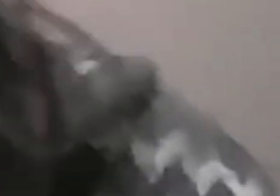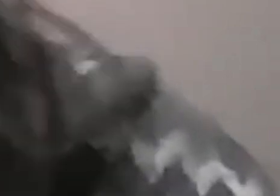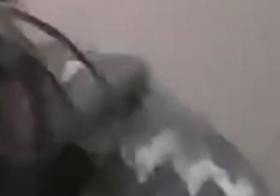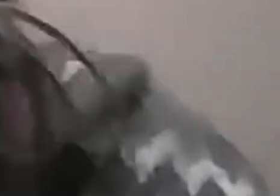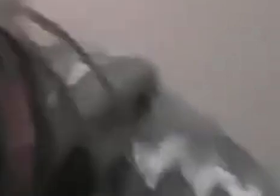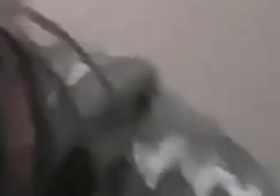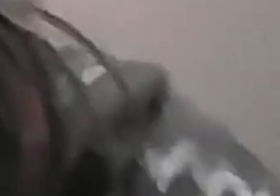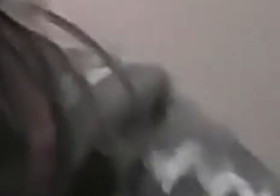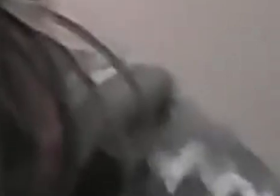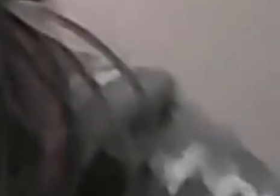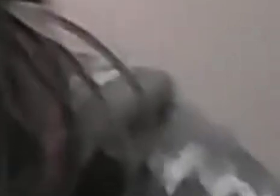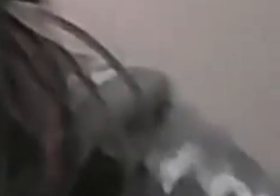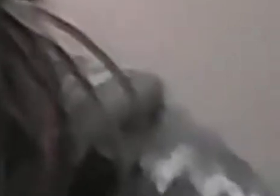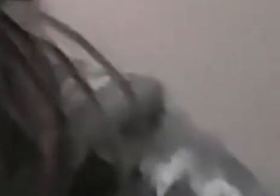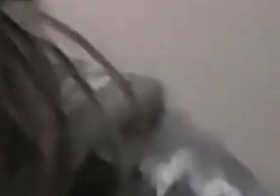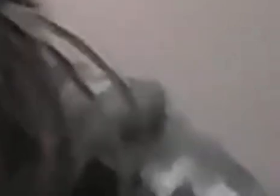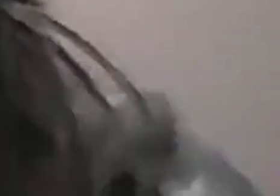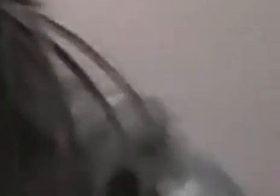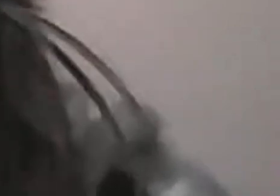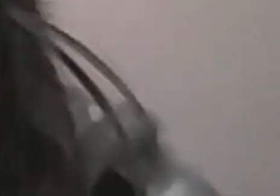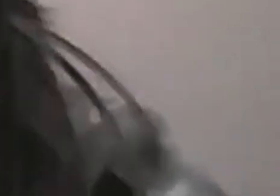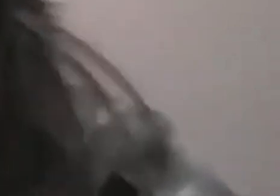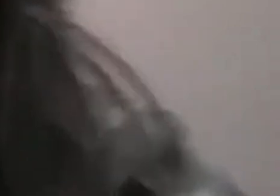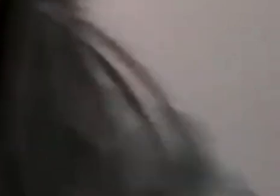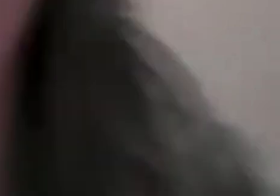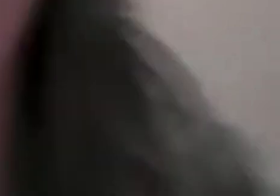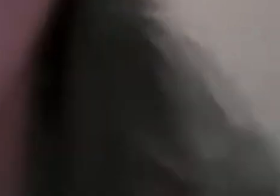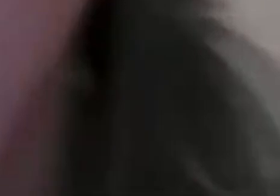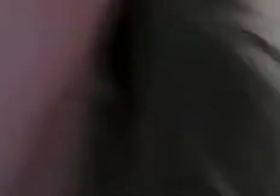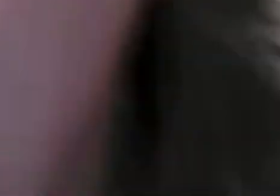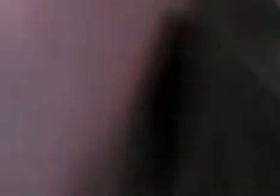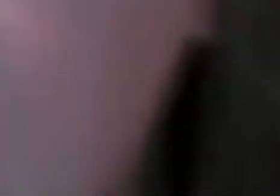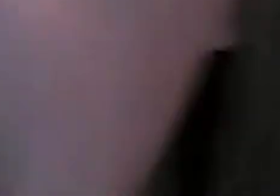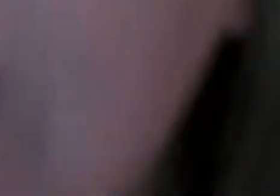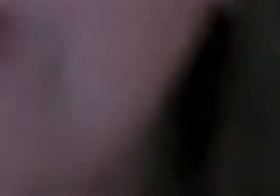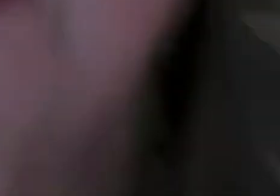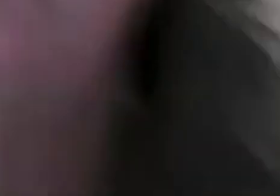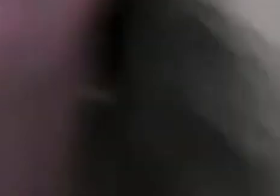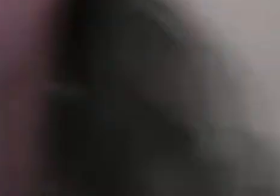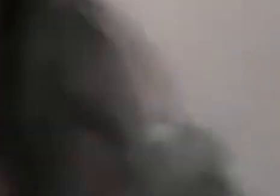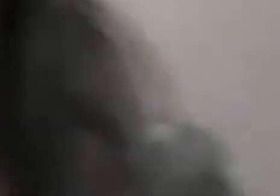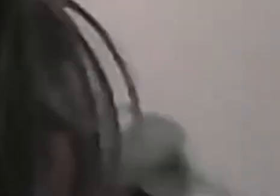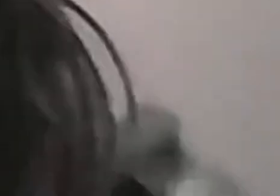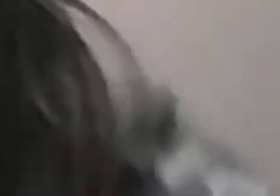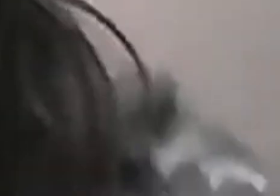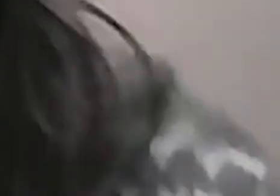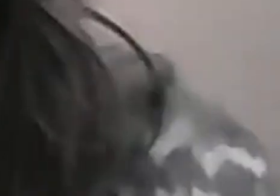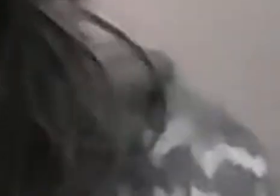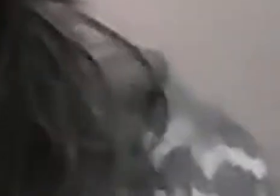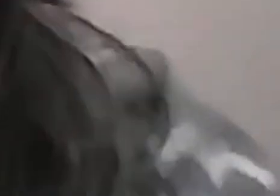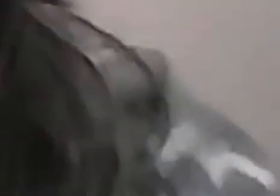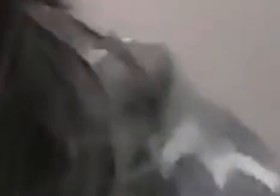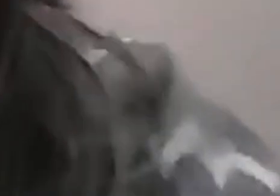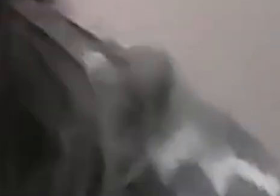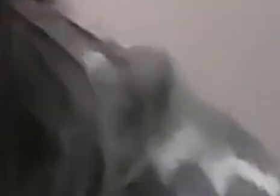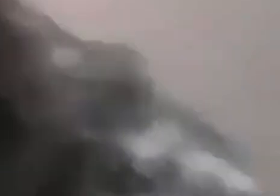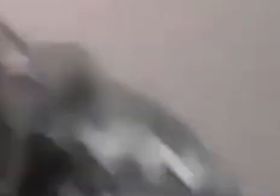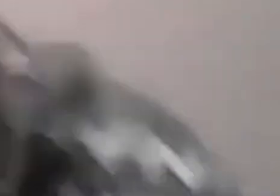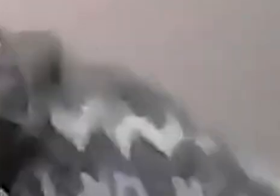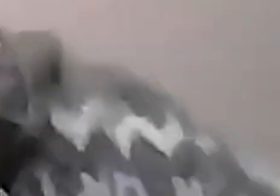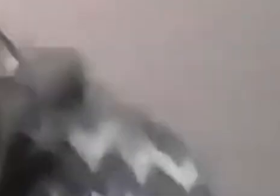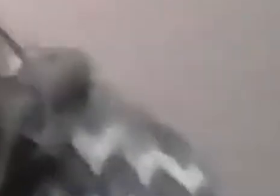al material, es importante que todos nos vayan dejando el presente en un link que vamos a poner en el